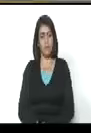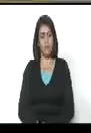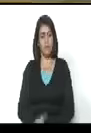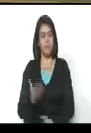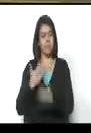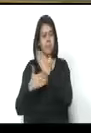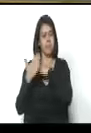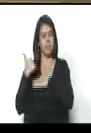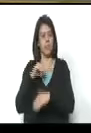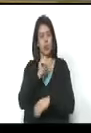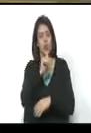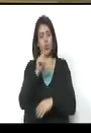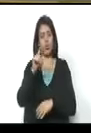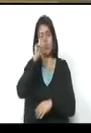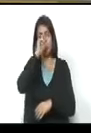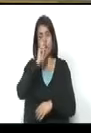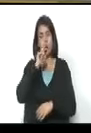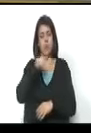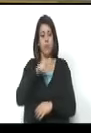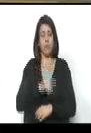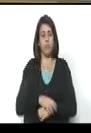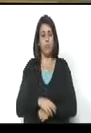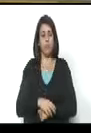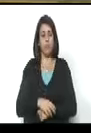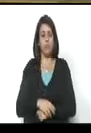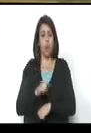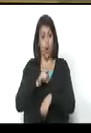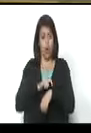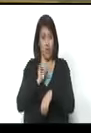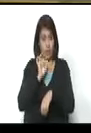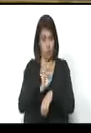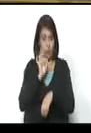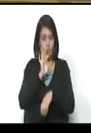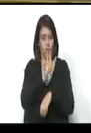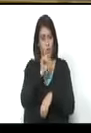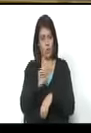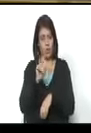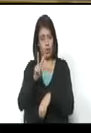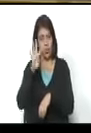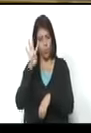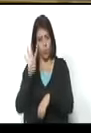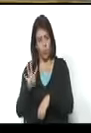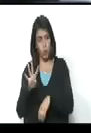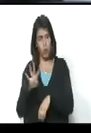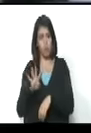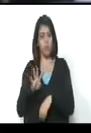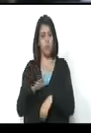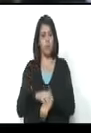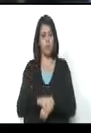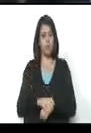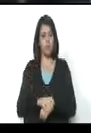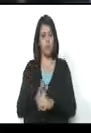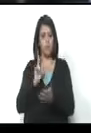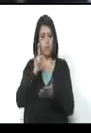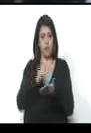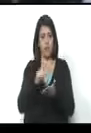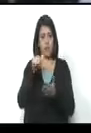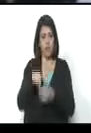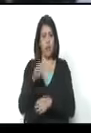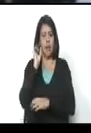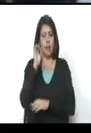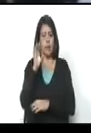Hace 11 años, a esta hora exacta, estaba aquí en la